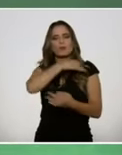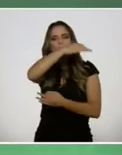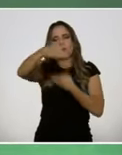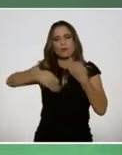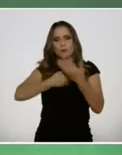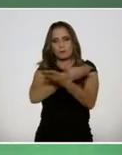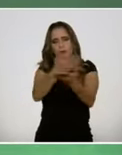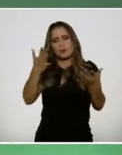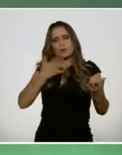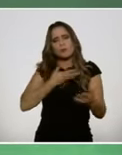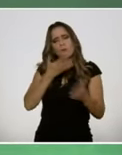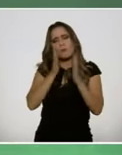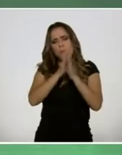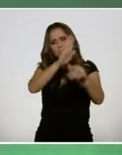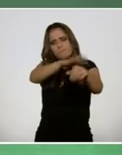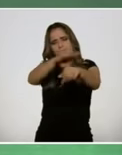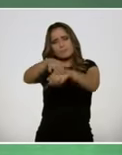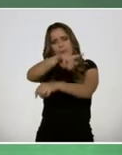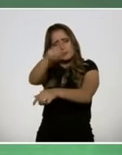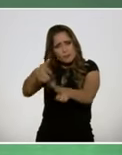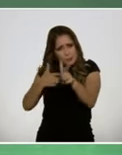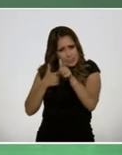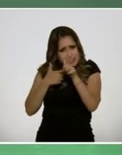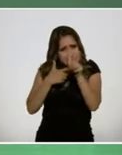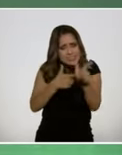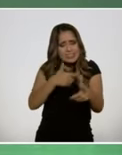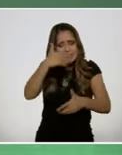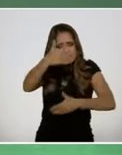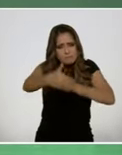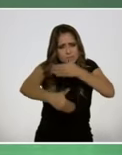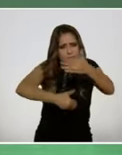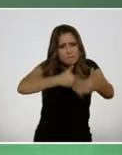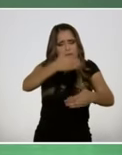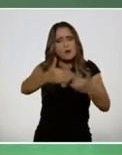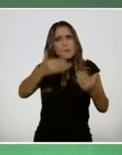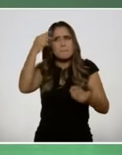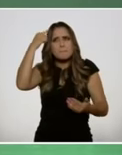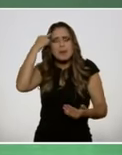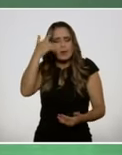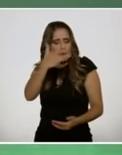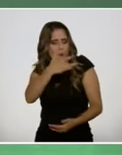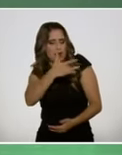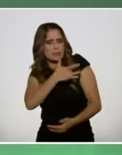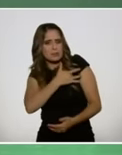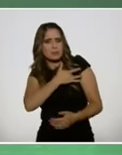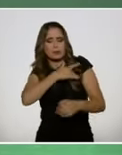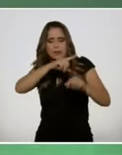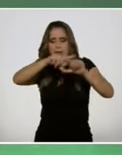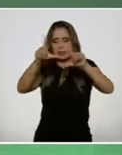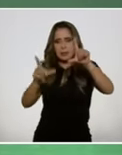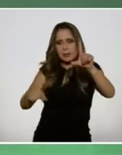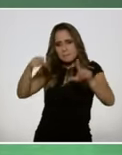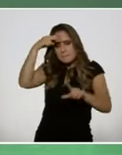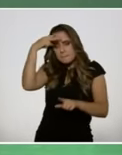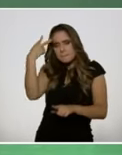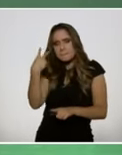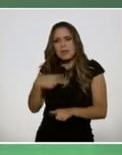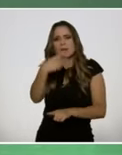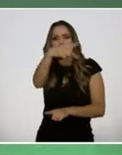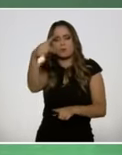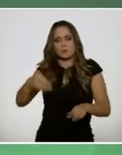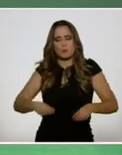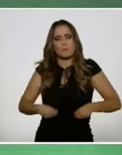Les conmino a seguir caminando y cambiando desde sus mentes y corazones la vida de esta nación y la de ustedes